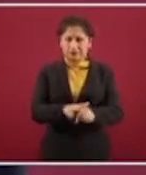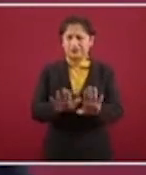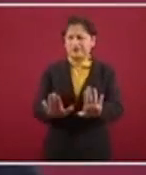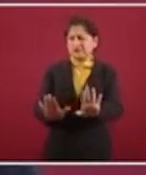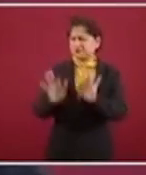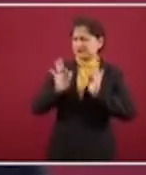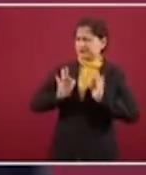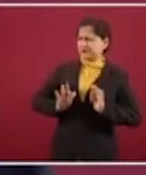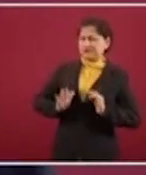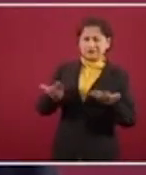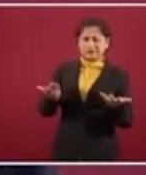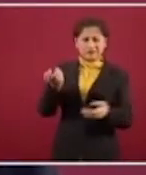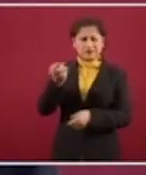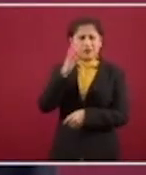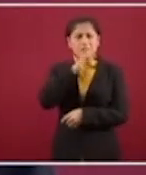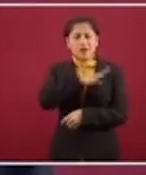y